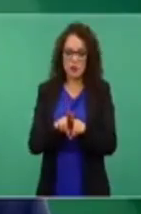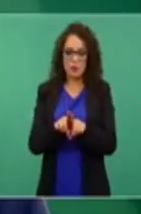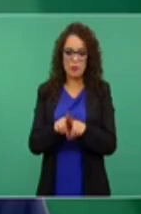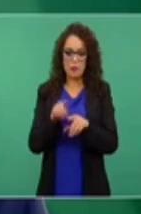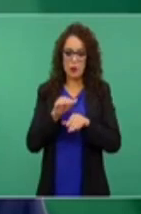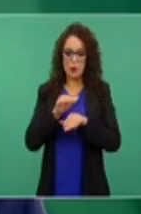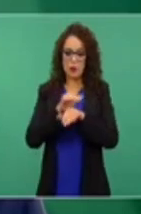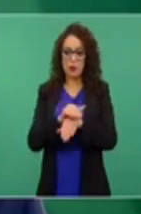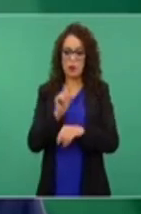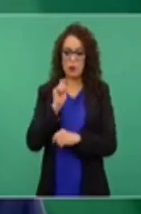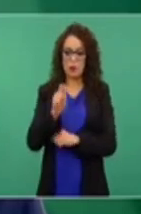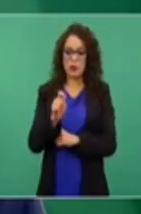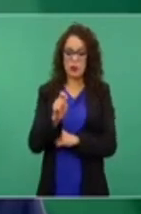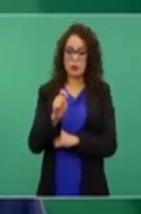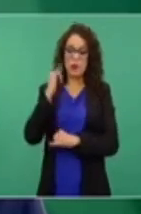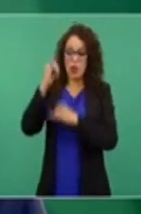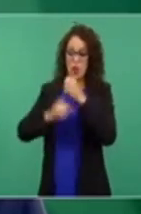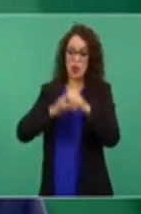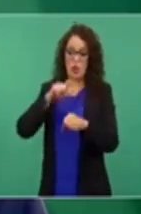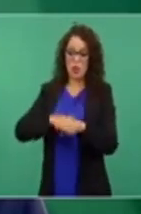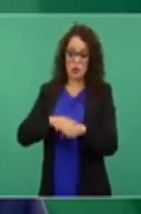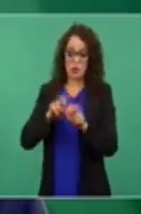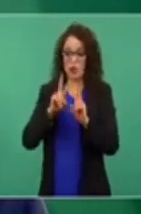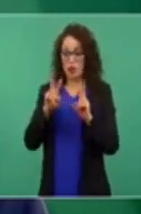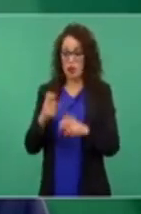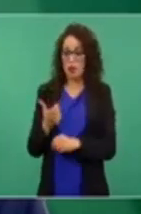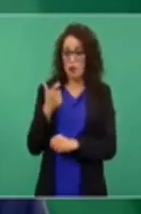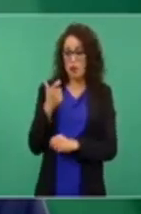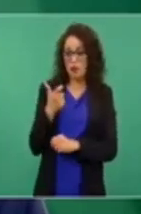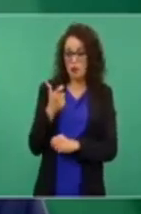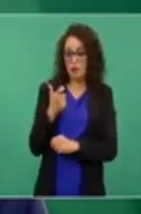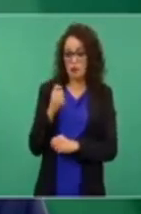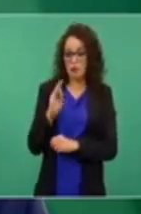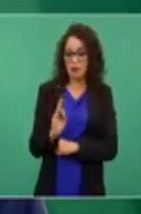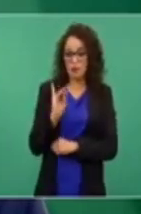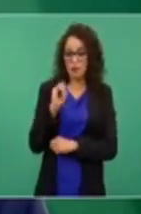financieros internacionales.